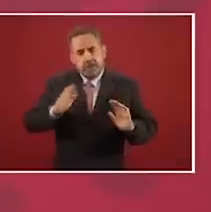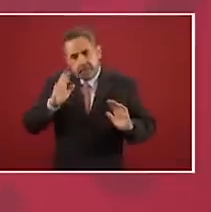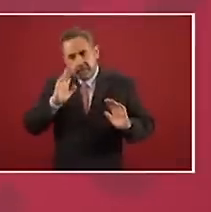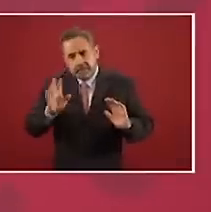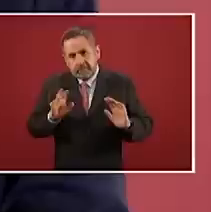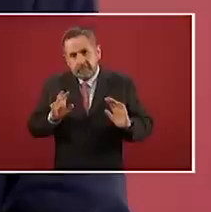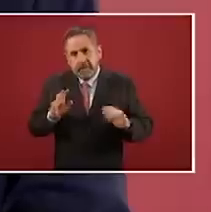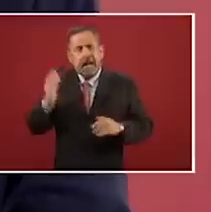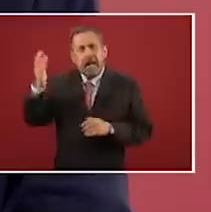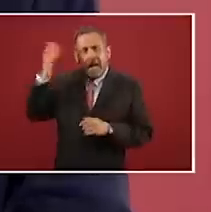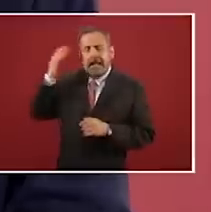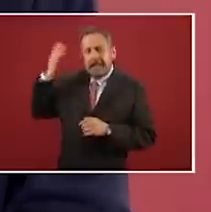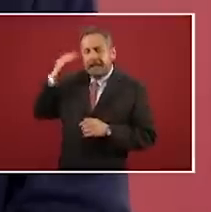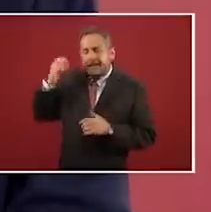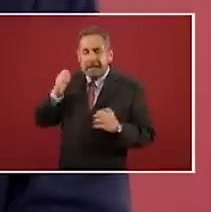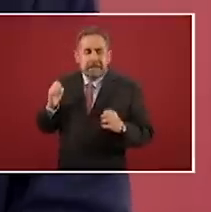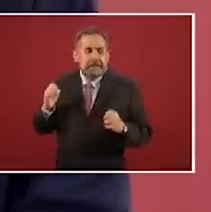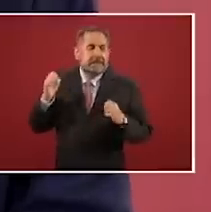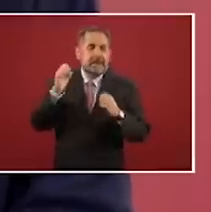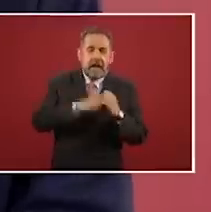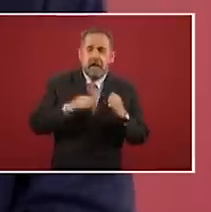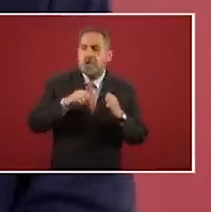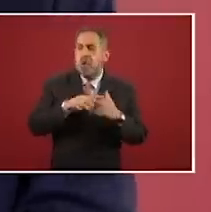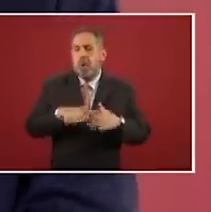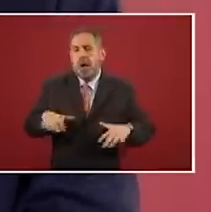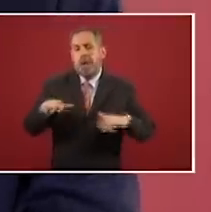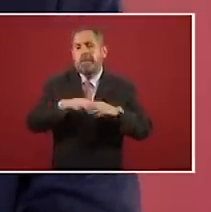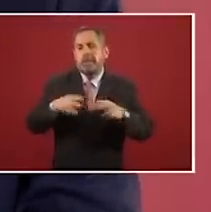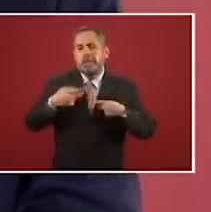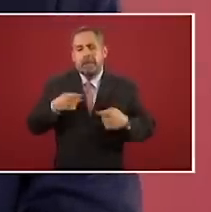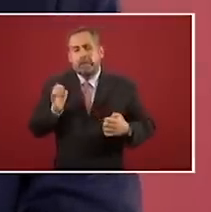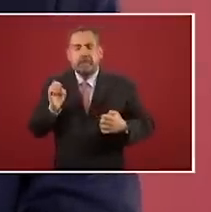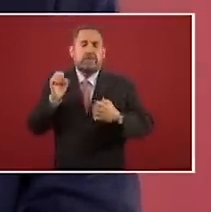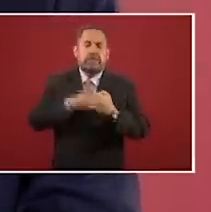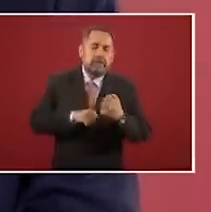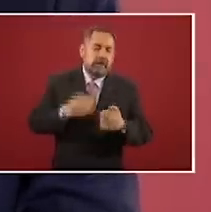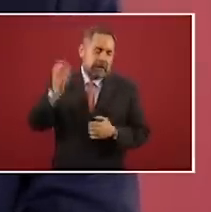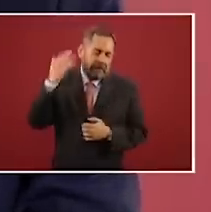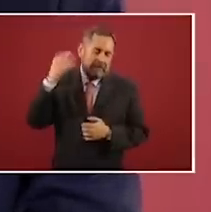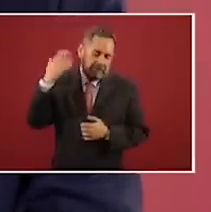Se engañó durante mucho tiempo a la gente